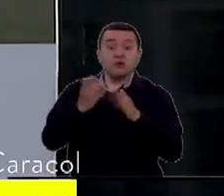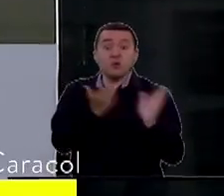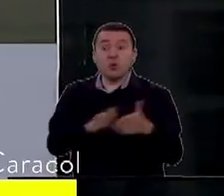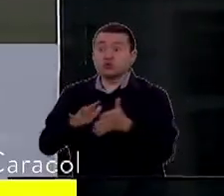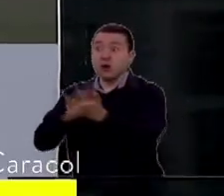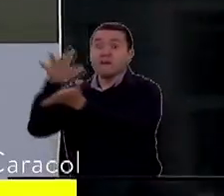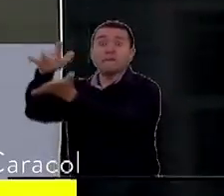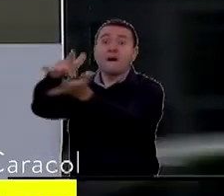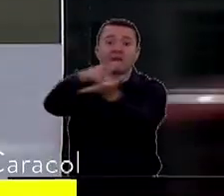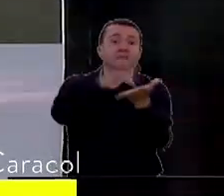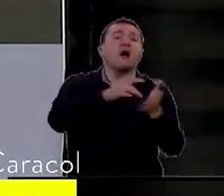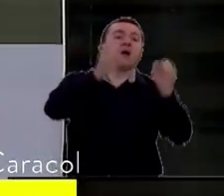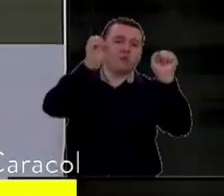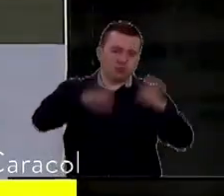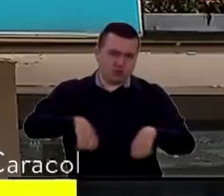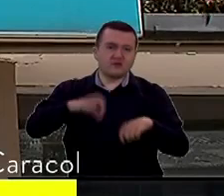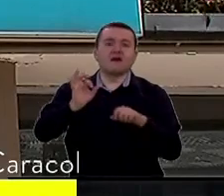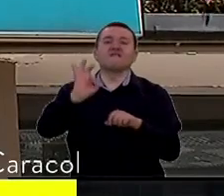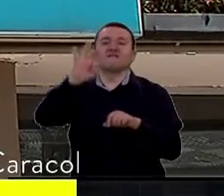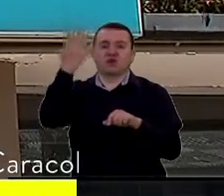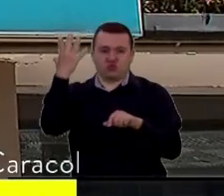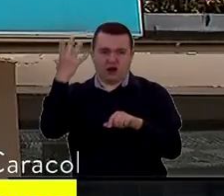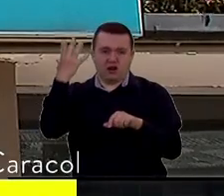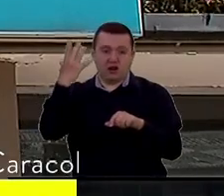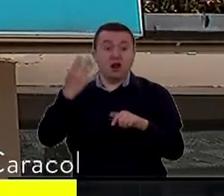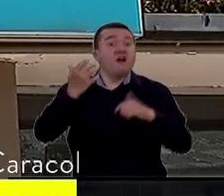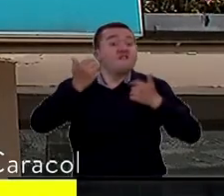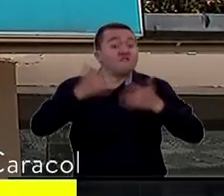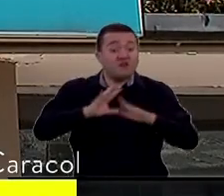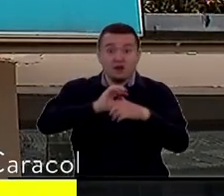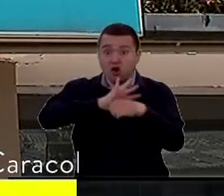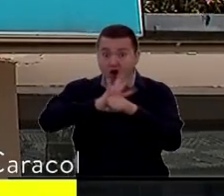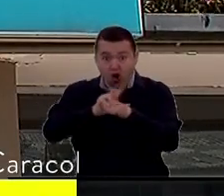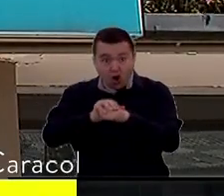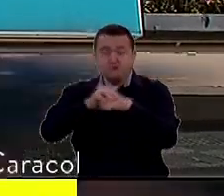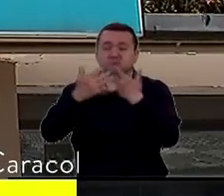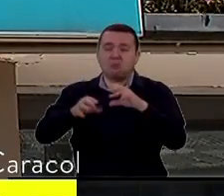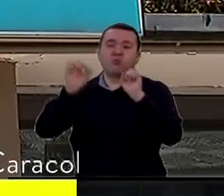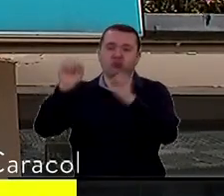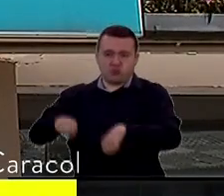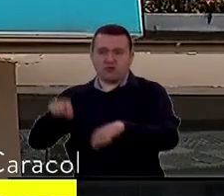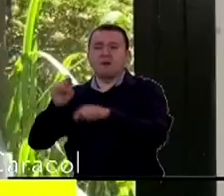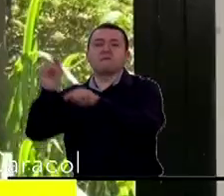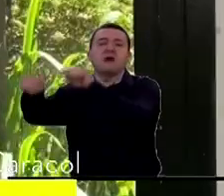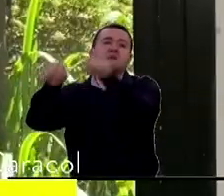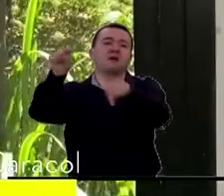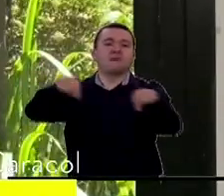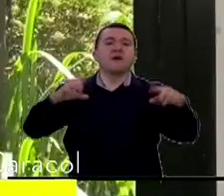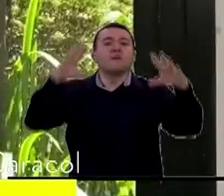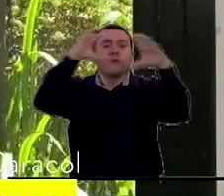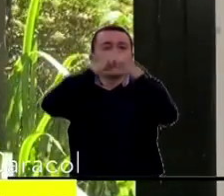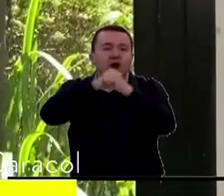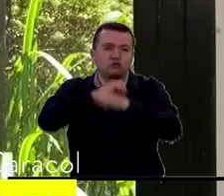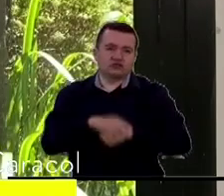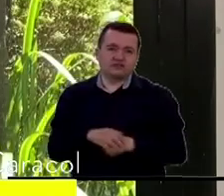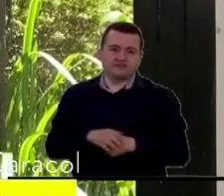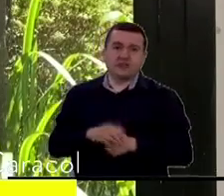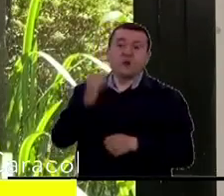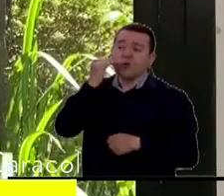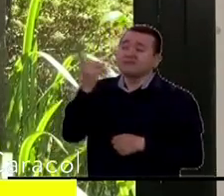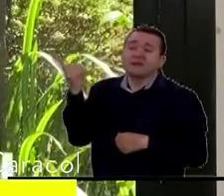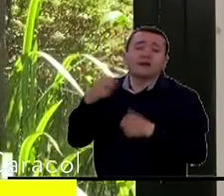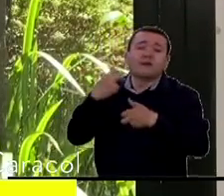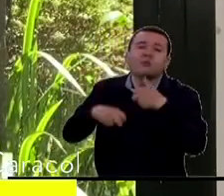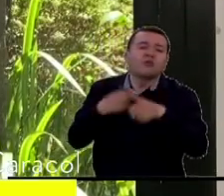cuando finalice la pandemia se pueden realizar presencialmente en horario nocturno el problema es que estos cursos se dictan de 8 de la mañana